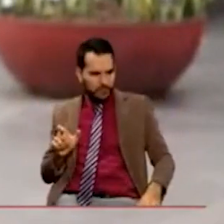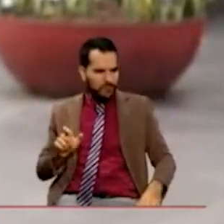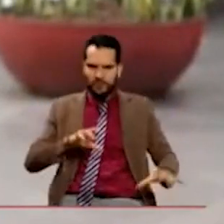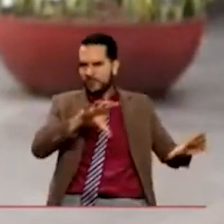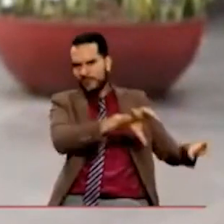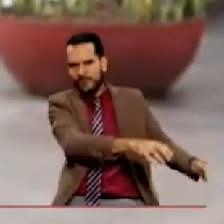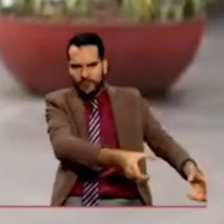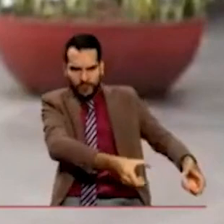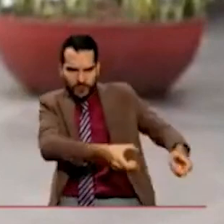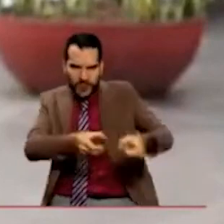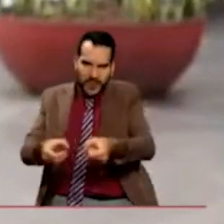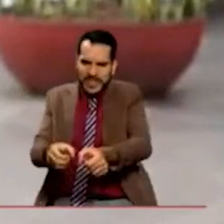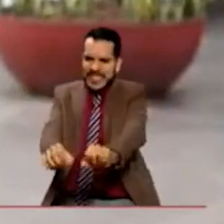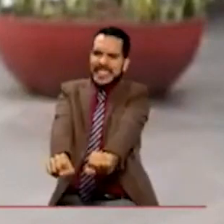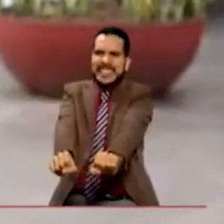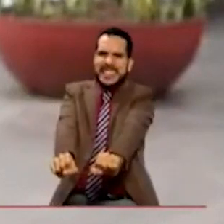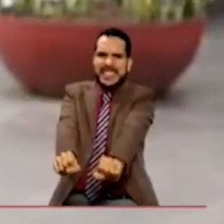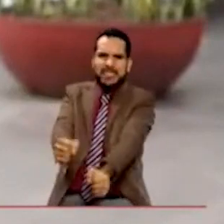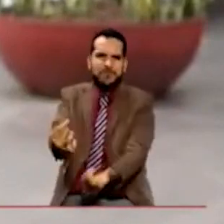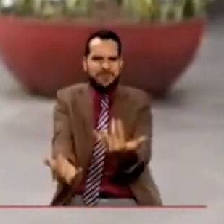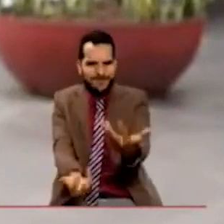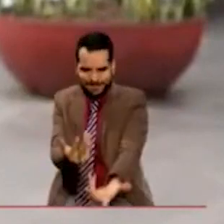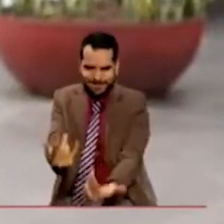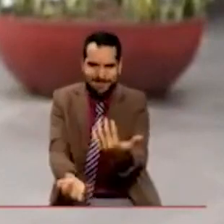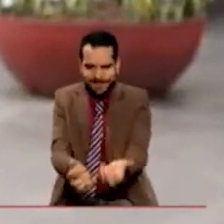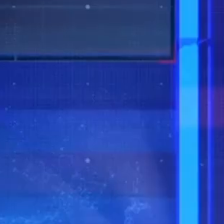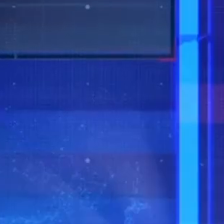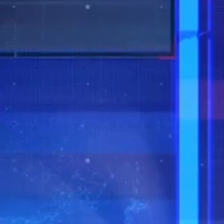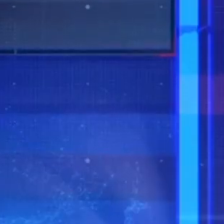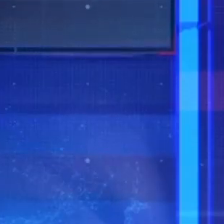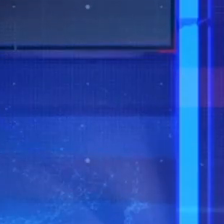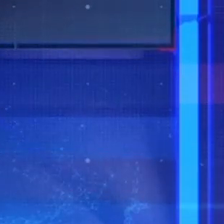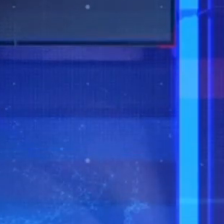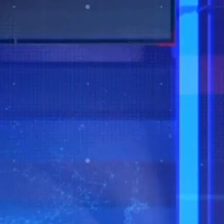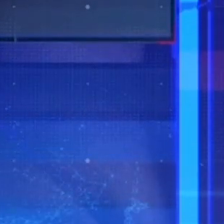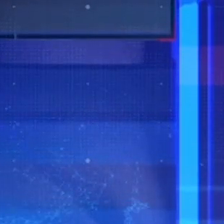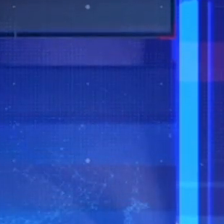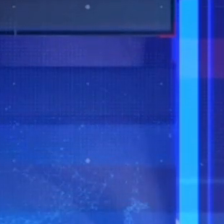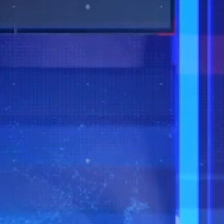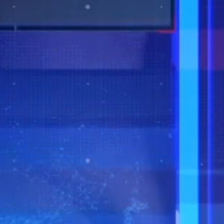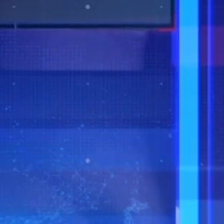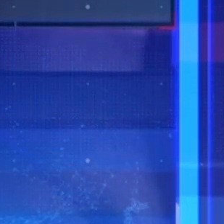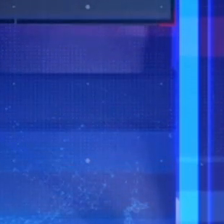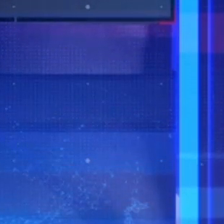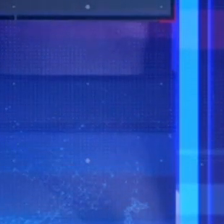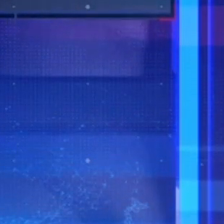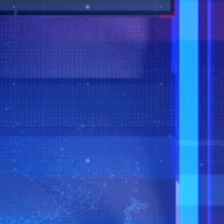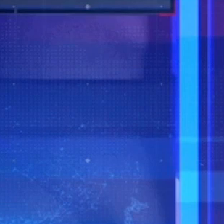le quema las manos y pone las manitos del niño en una estufa.